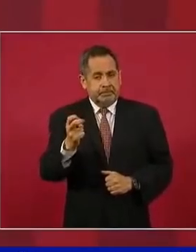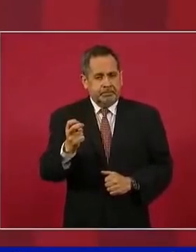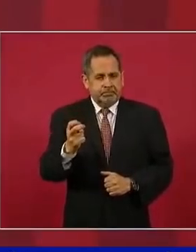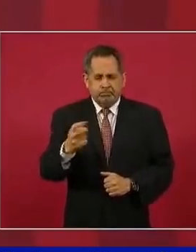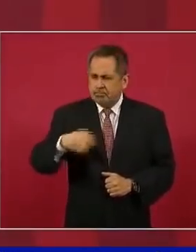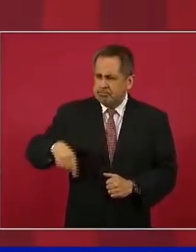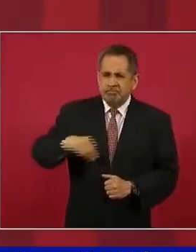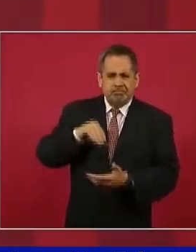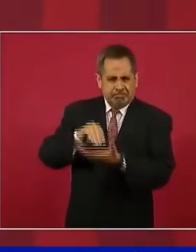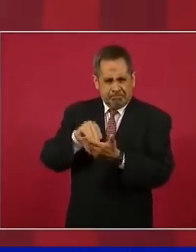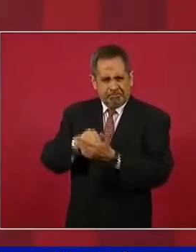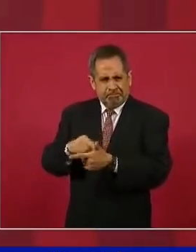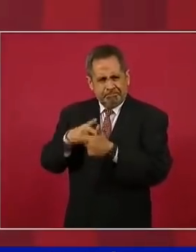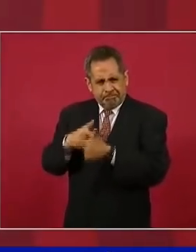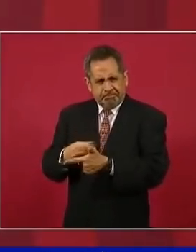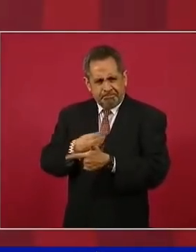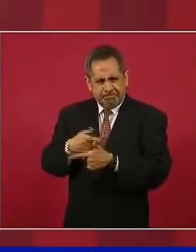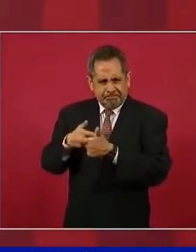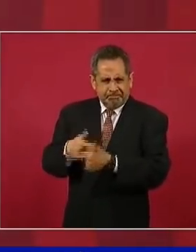resistimos.